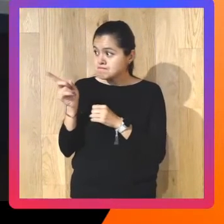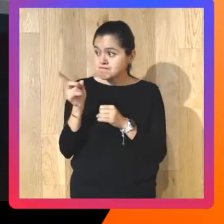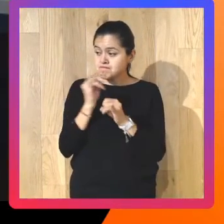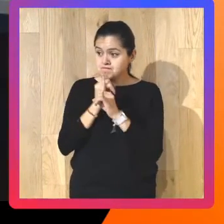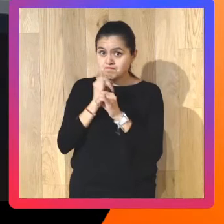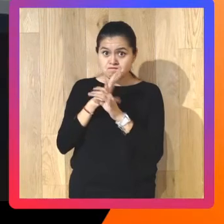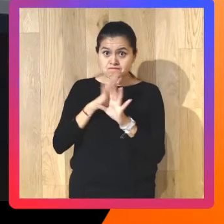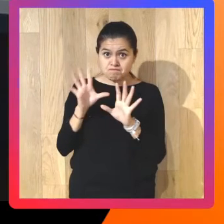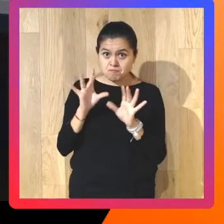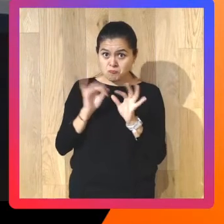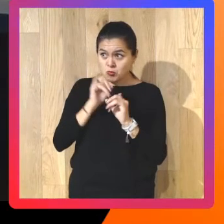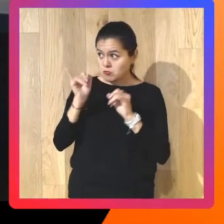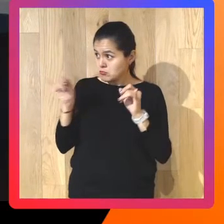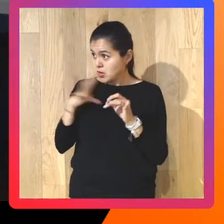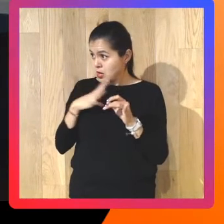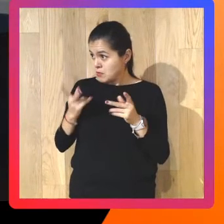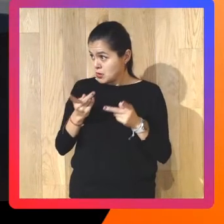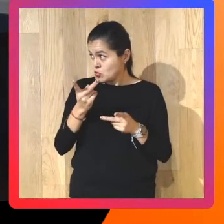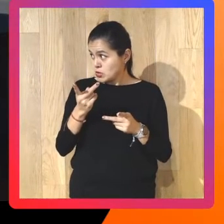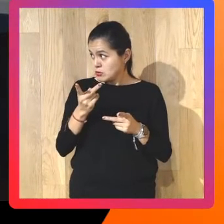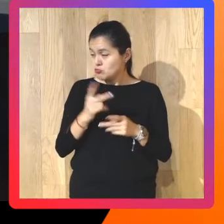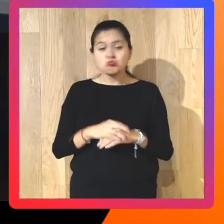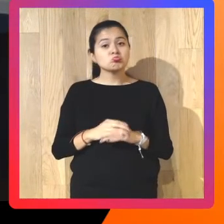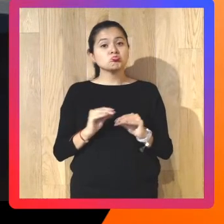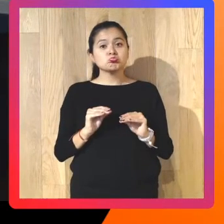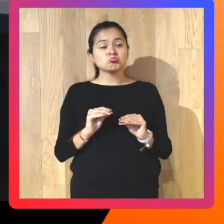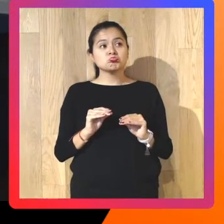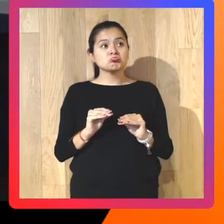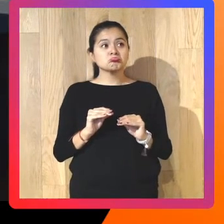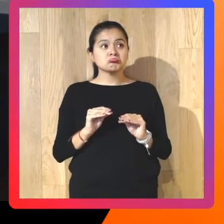¿En línea tienen alguna pregunta?